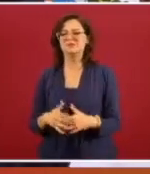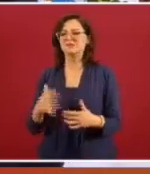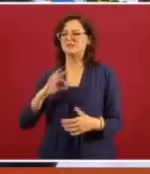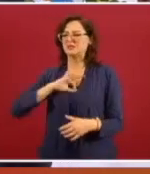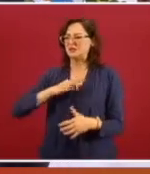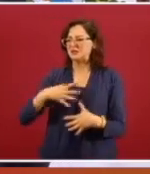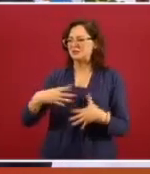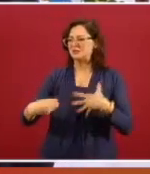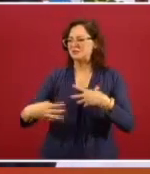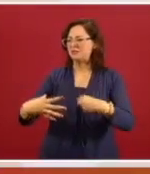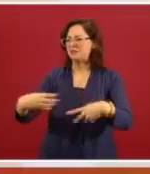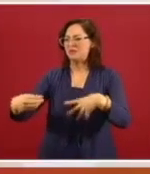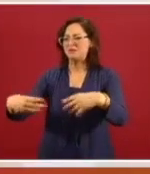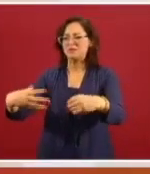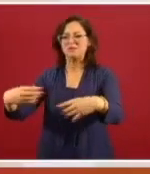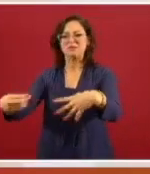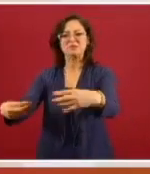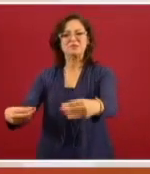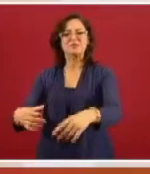epidemias,